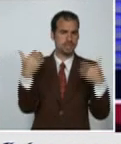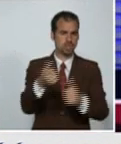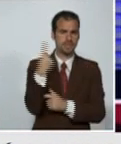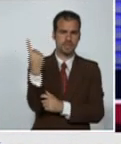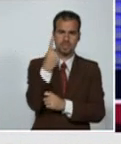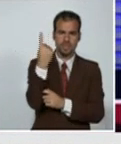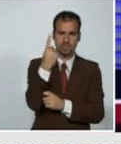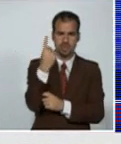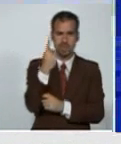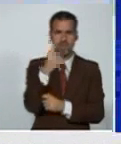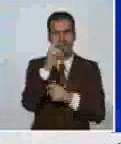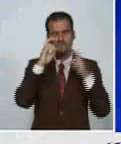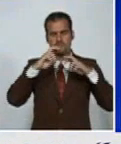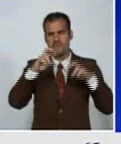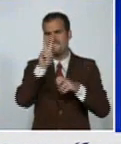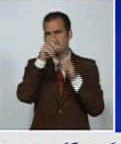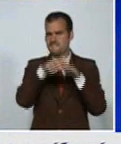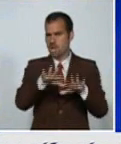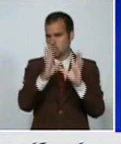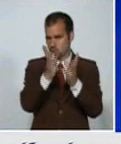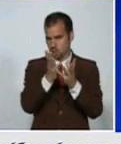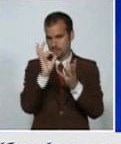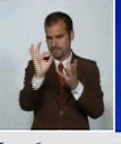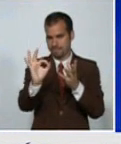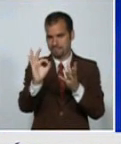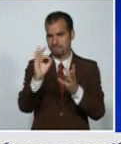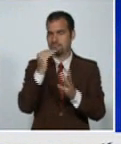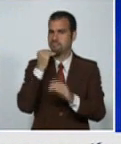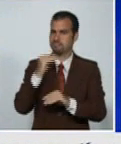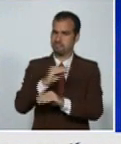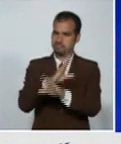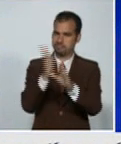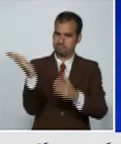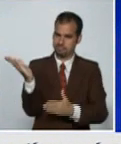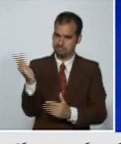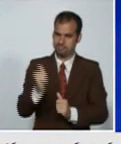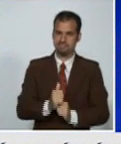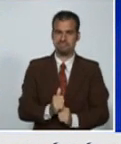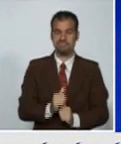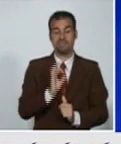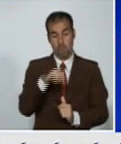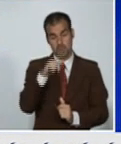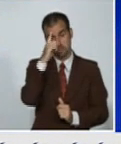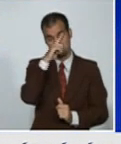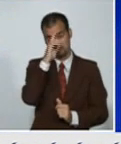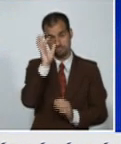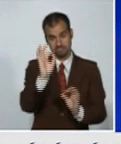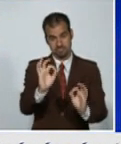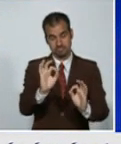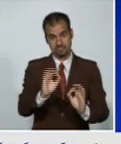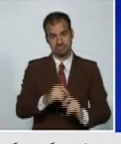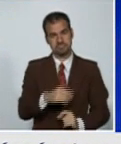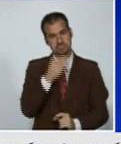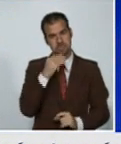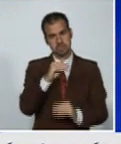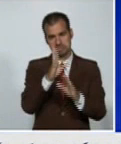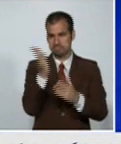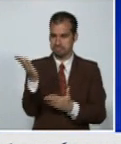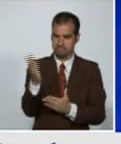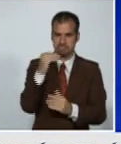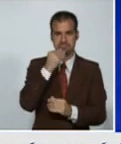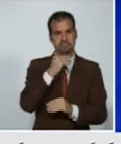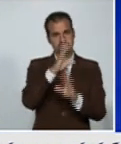de epidemiología. Buenos días, doctor. Buenos días, Pepe. Es domingo. Hoy es domingo. Buenos días a ti, a todo el equipo que